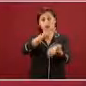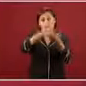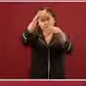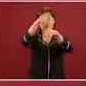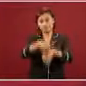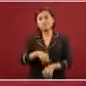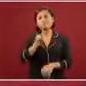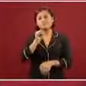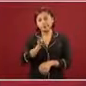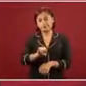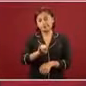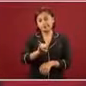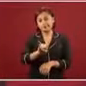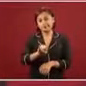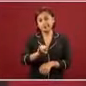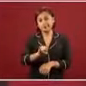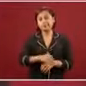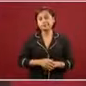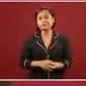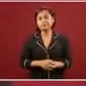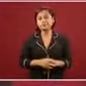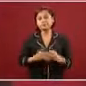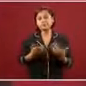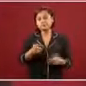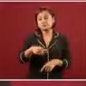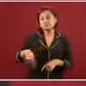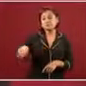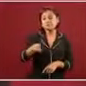pueden permitir estos casos.